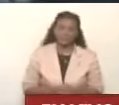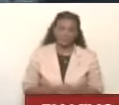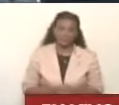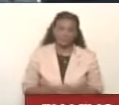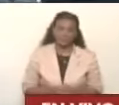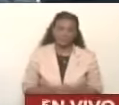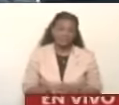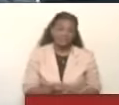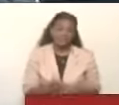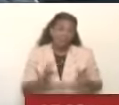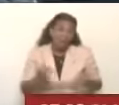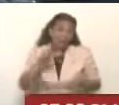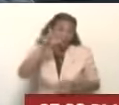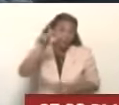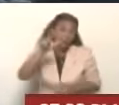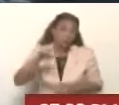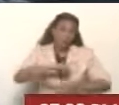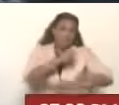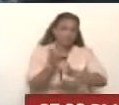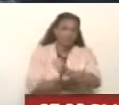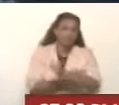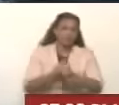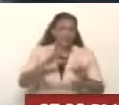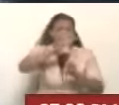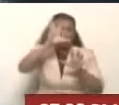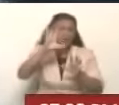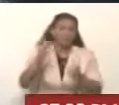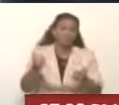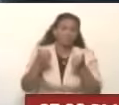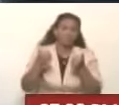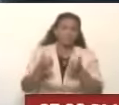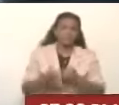Y China hoy es una superpotencia.